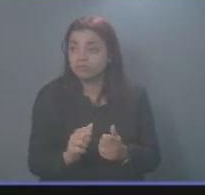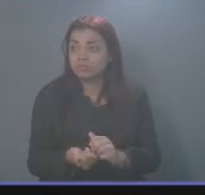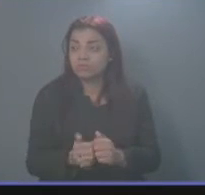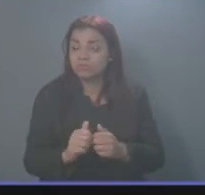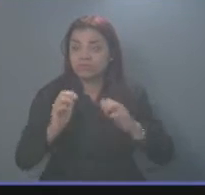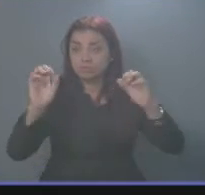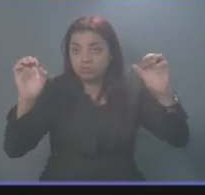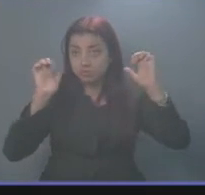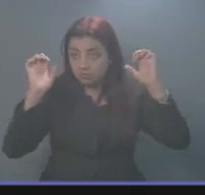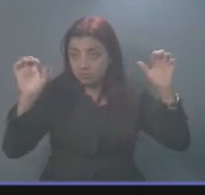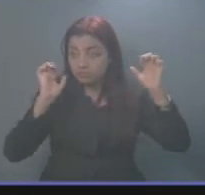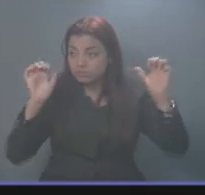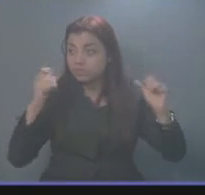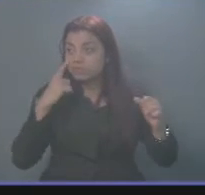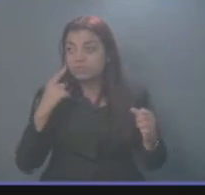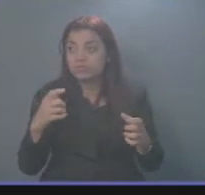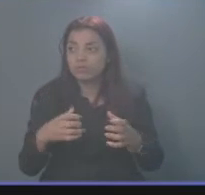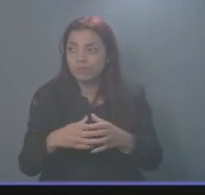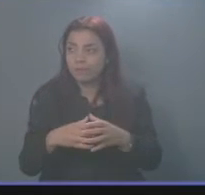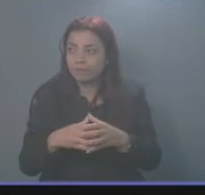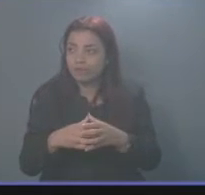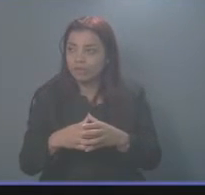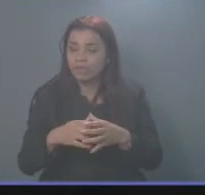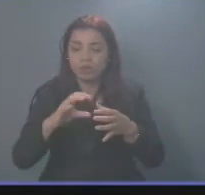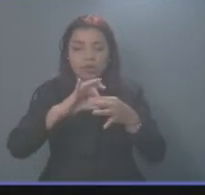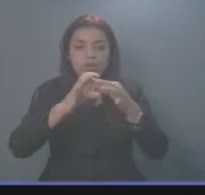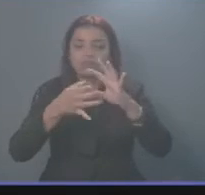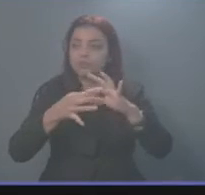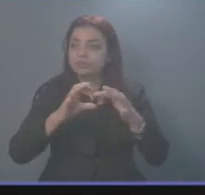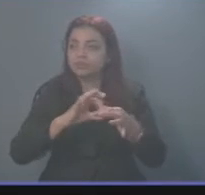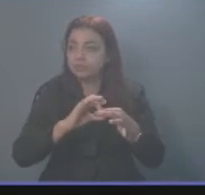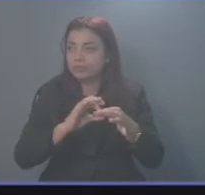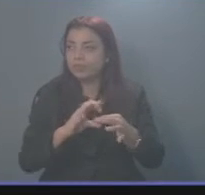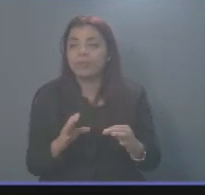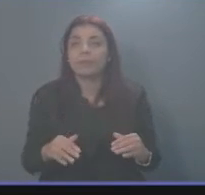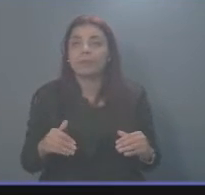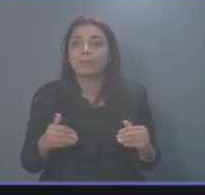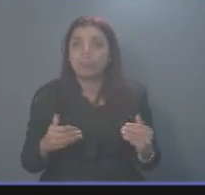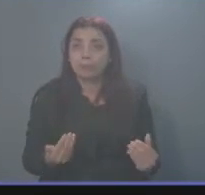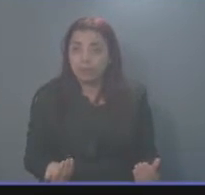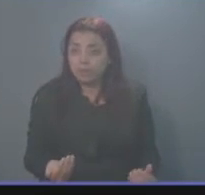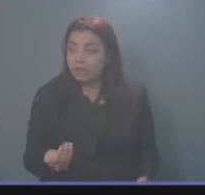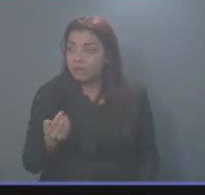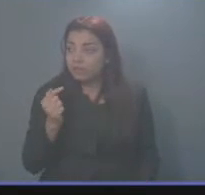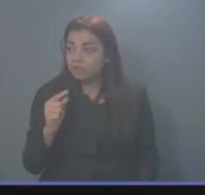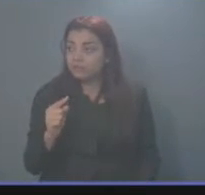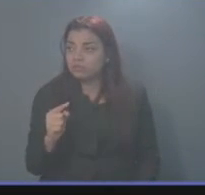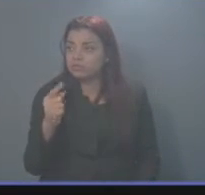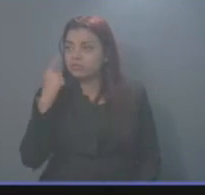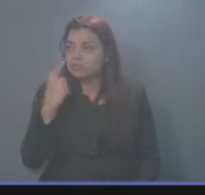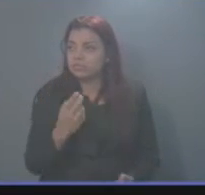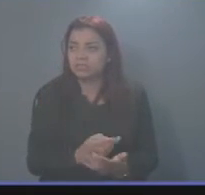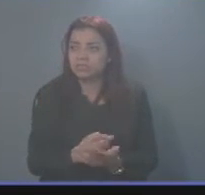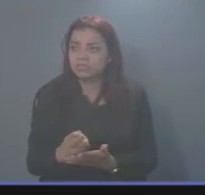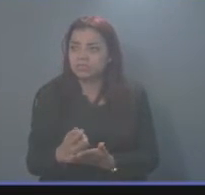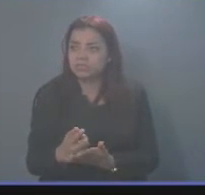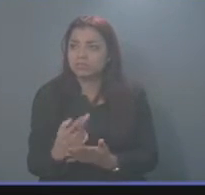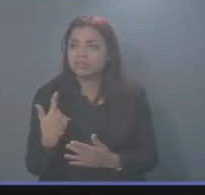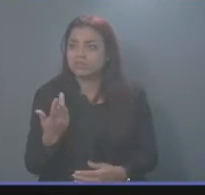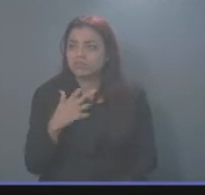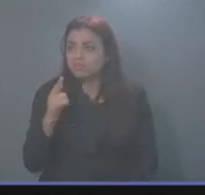ser presentado al Comité Olímpico para tener transparencia. Porque muchos nos